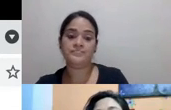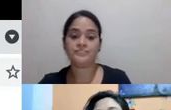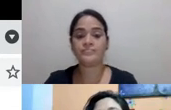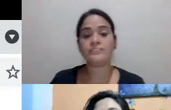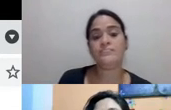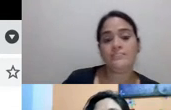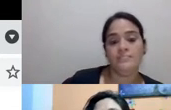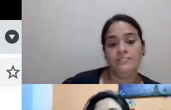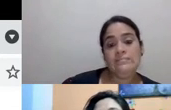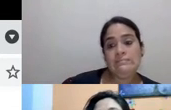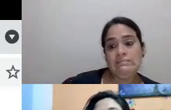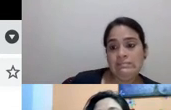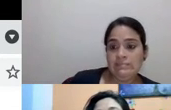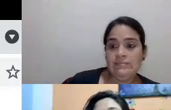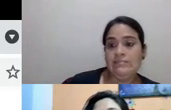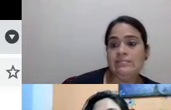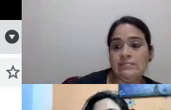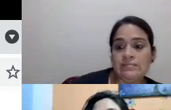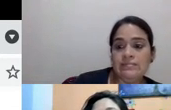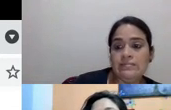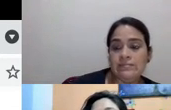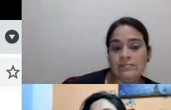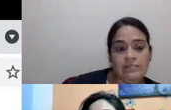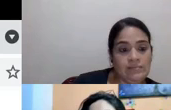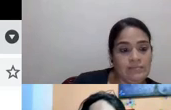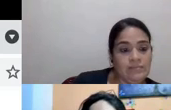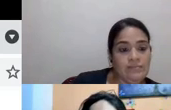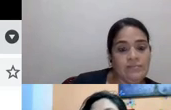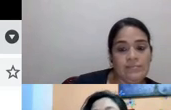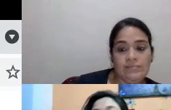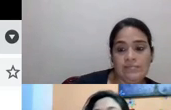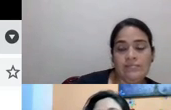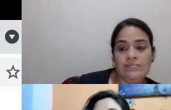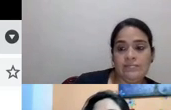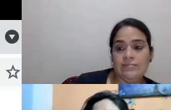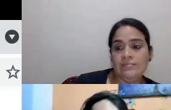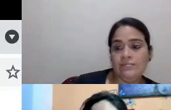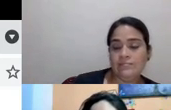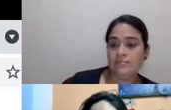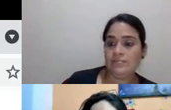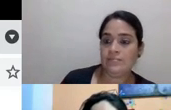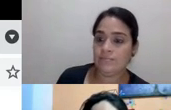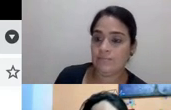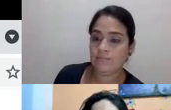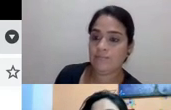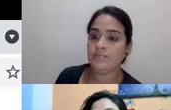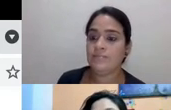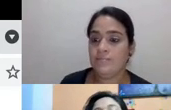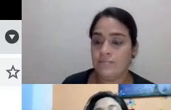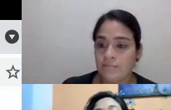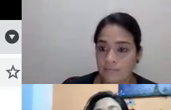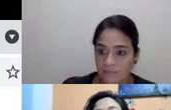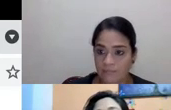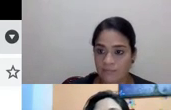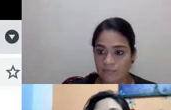cuestionario es 5 sobre 10. Si pone revisión, podrá revisarlo, porque está activada. ¿Sí? También eso